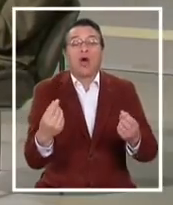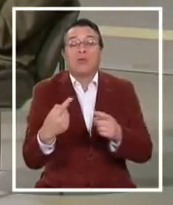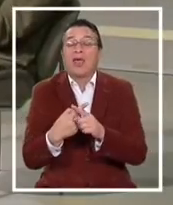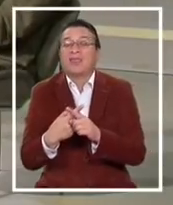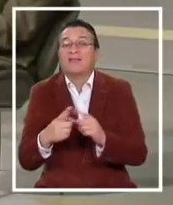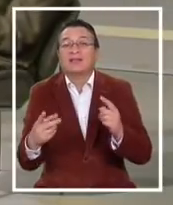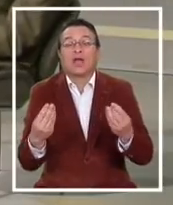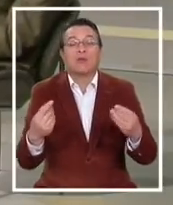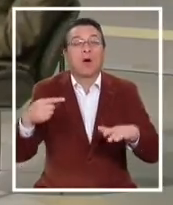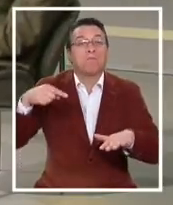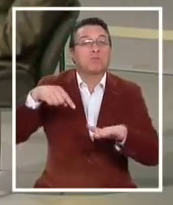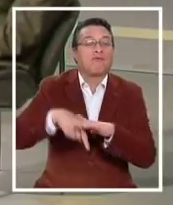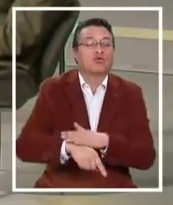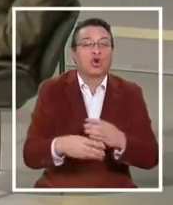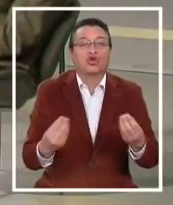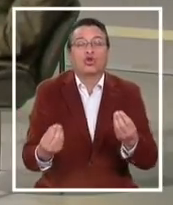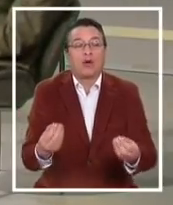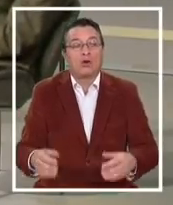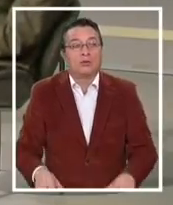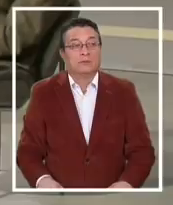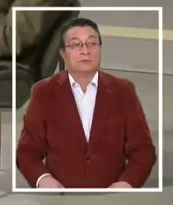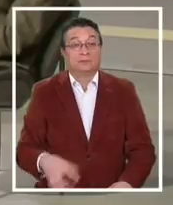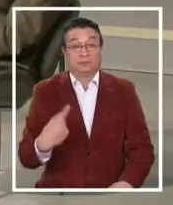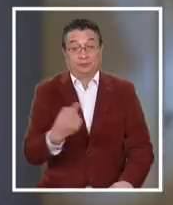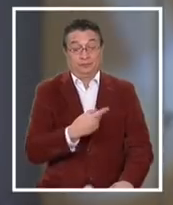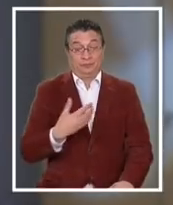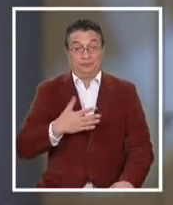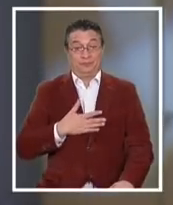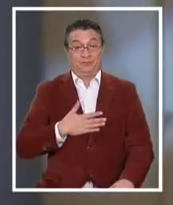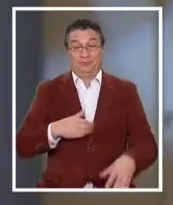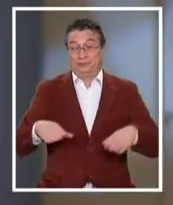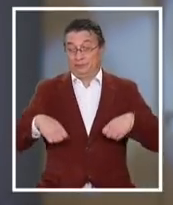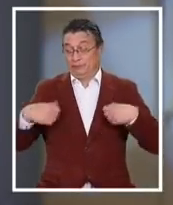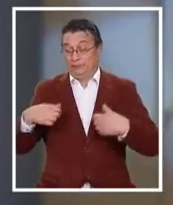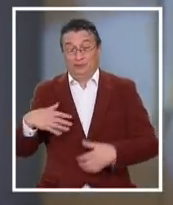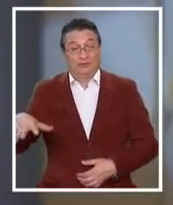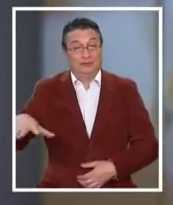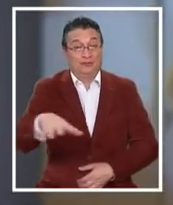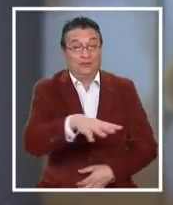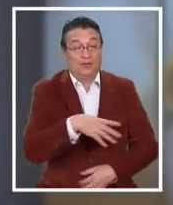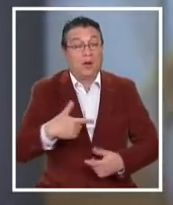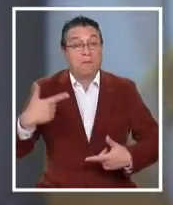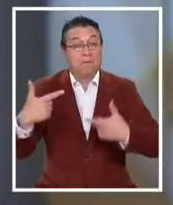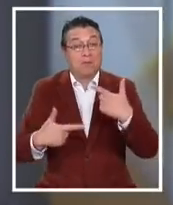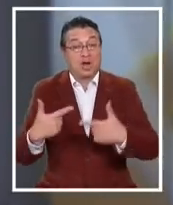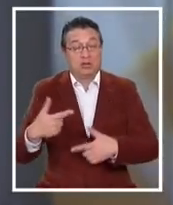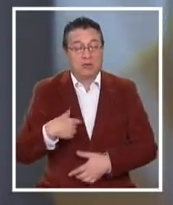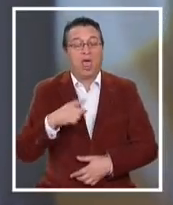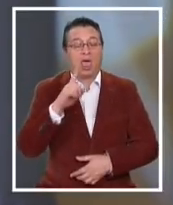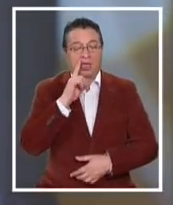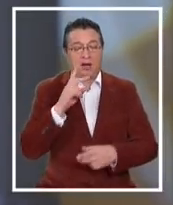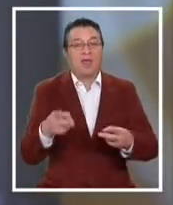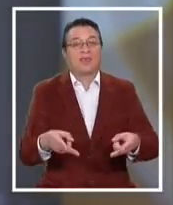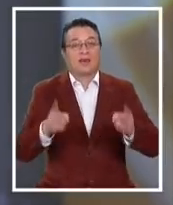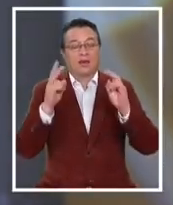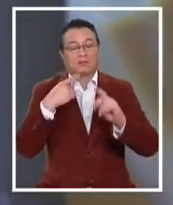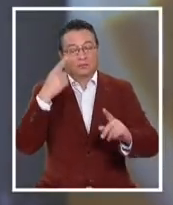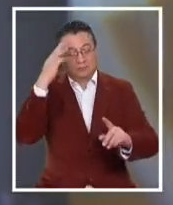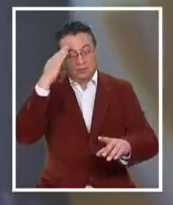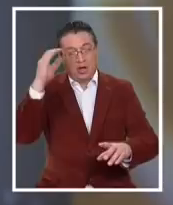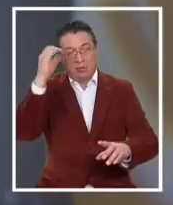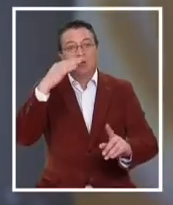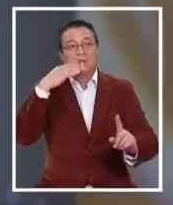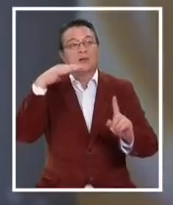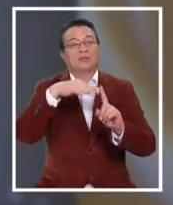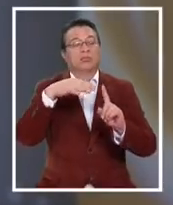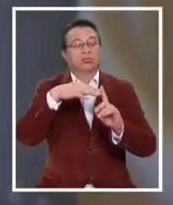diferencia profunda? Matías, nuestra generación y nuestro sector político tiene todo el derecho a tener una visión crítica respecto